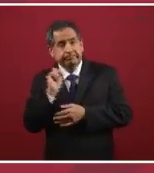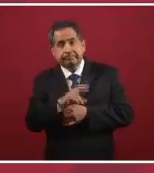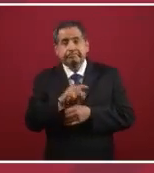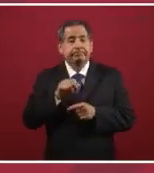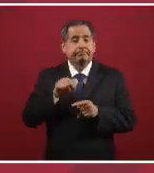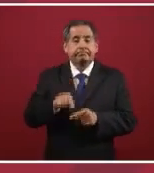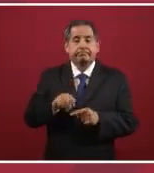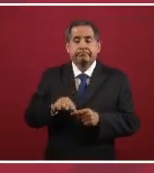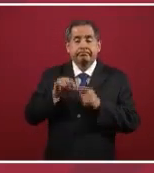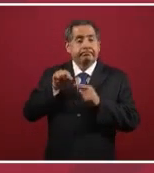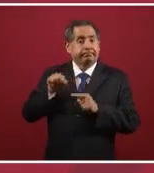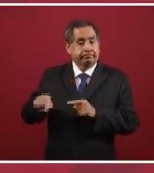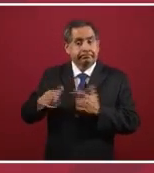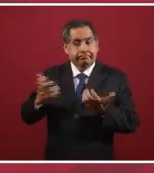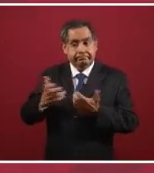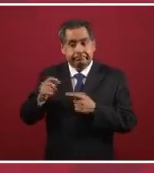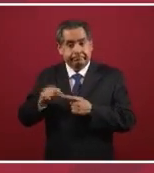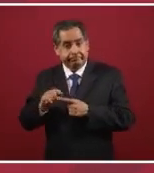que envía